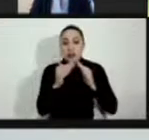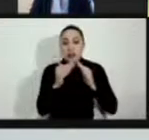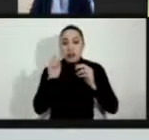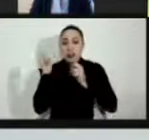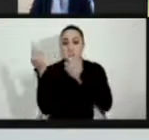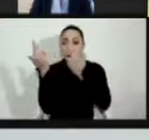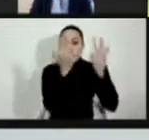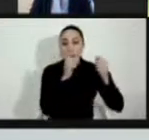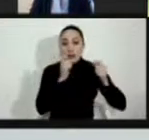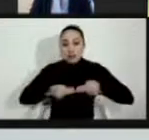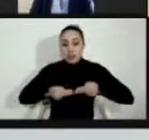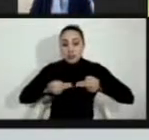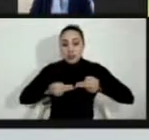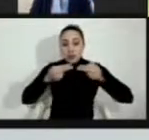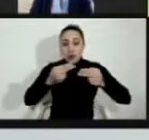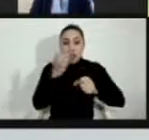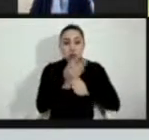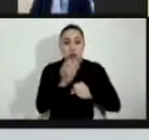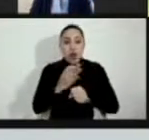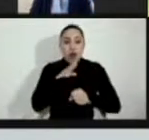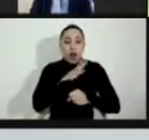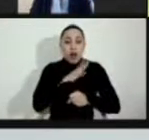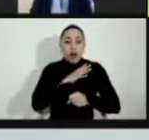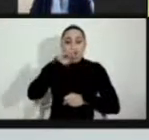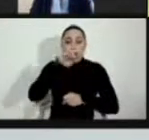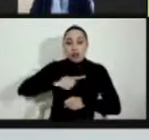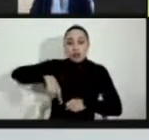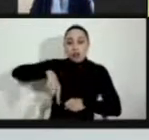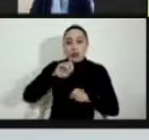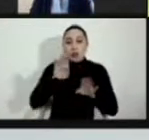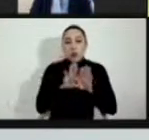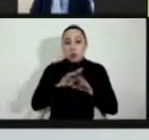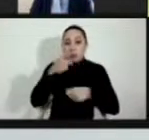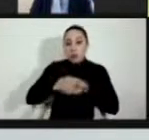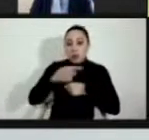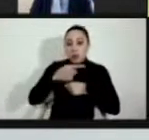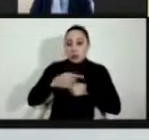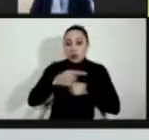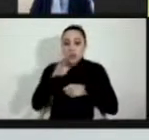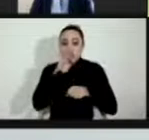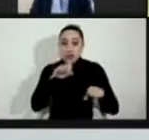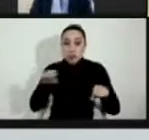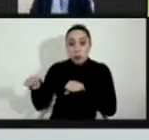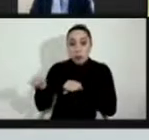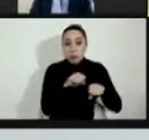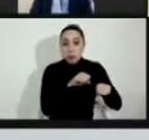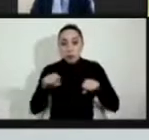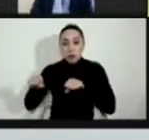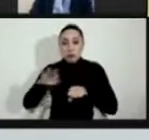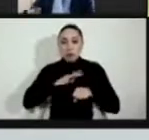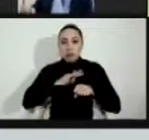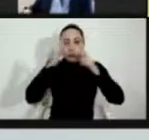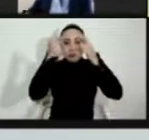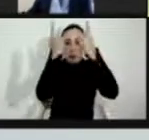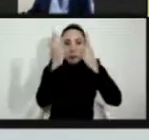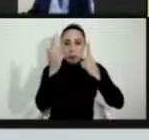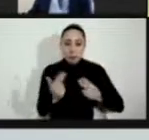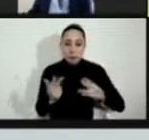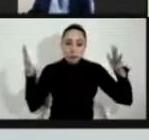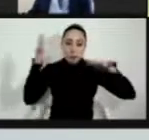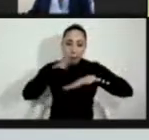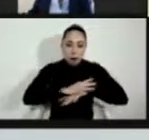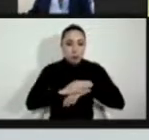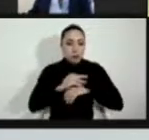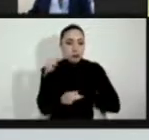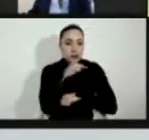fecha presenta un desgaste importante y ante un movimiento telúrico podría sufrir daños severos y colapsar. En este sentido,